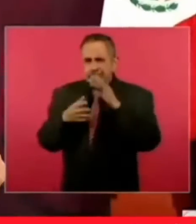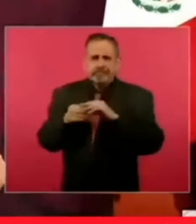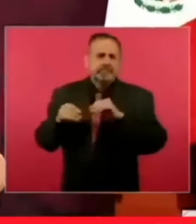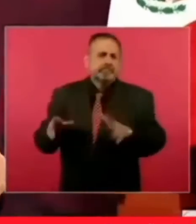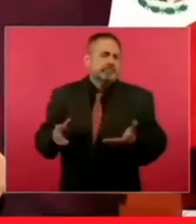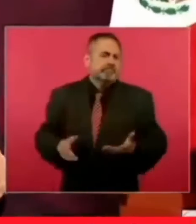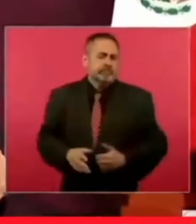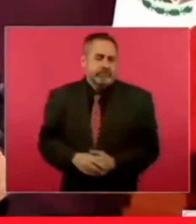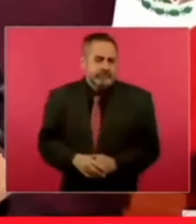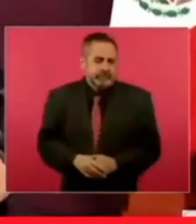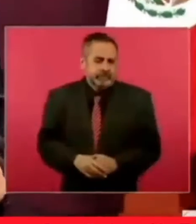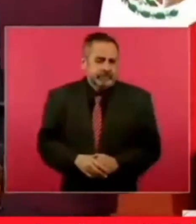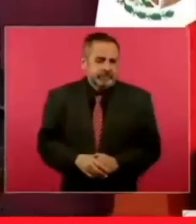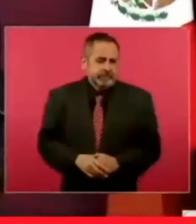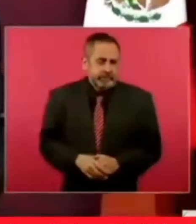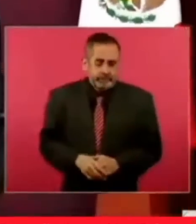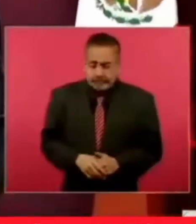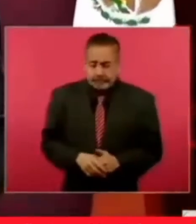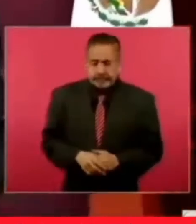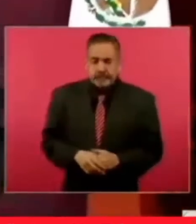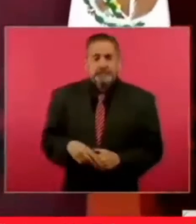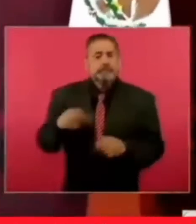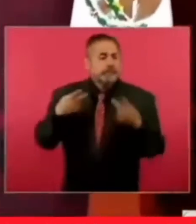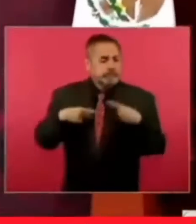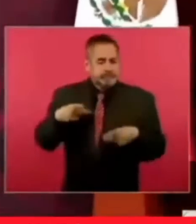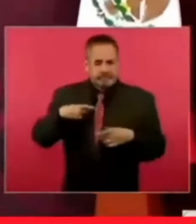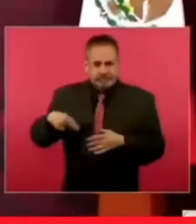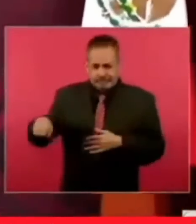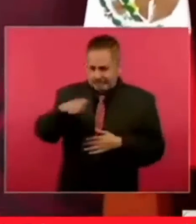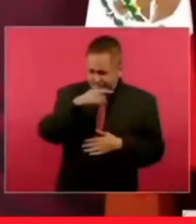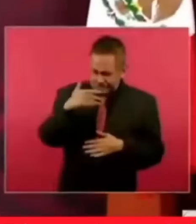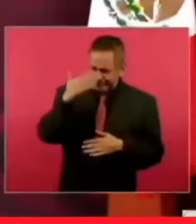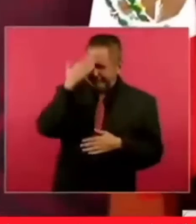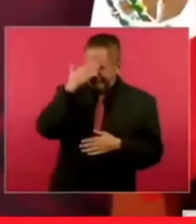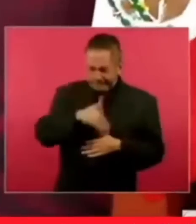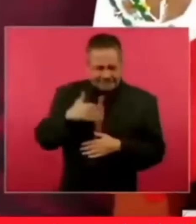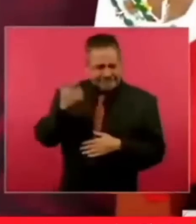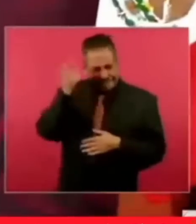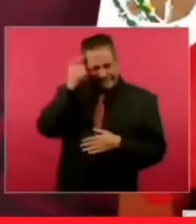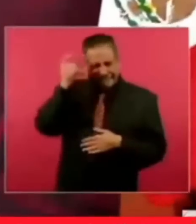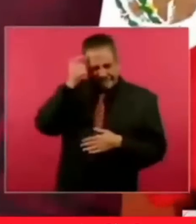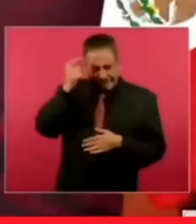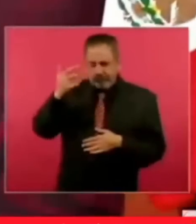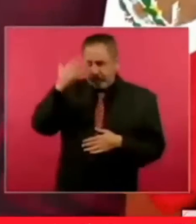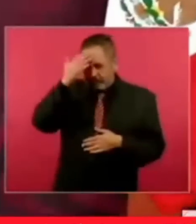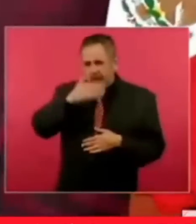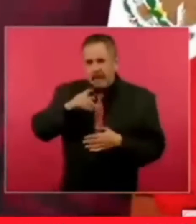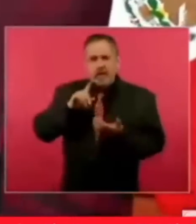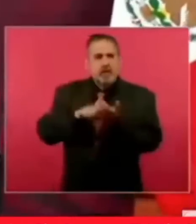La gente está muy consciente en todos lados.